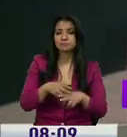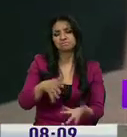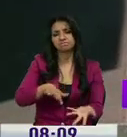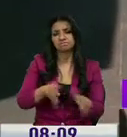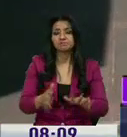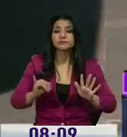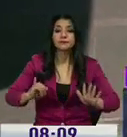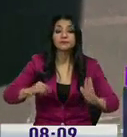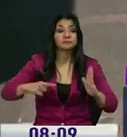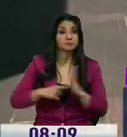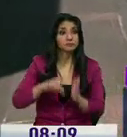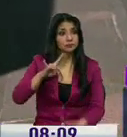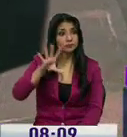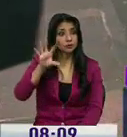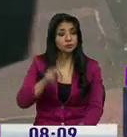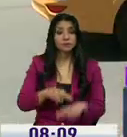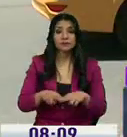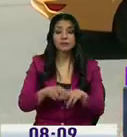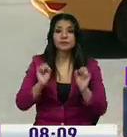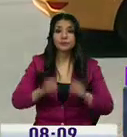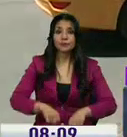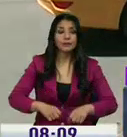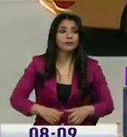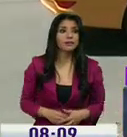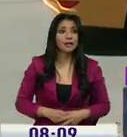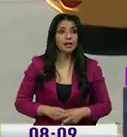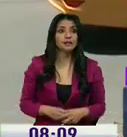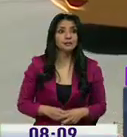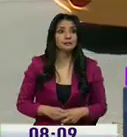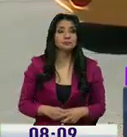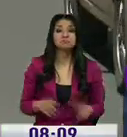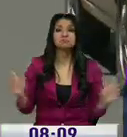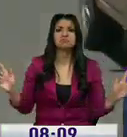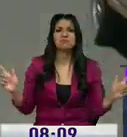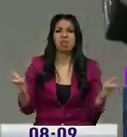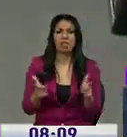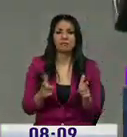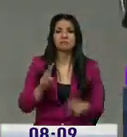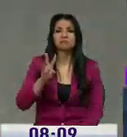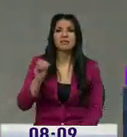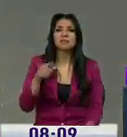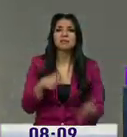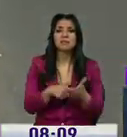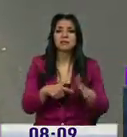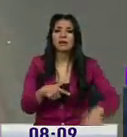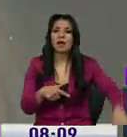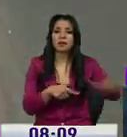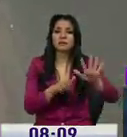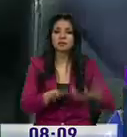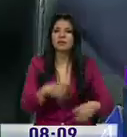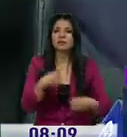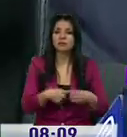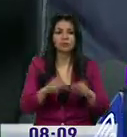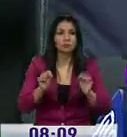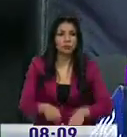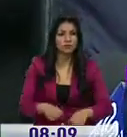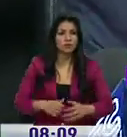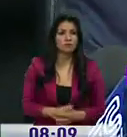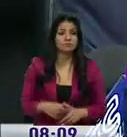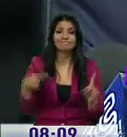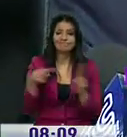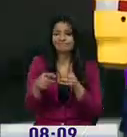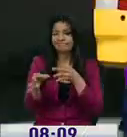de 6.850 taxistas, que representa el menor porcentaje de los 20.000 taxis que circulan en Quito. Valdés